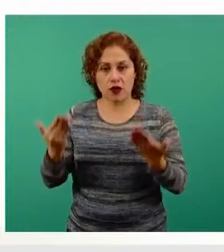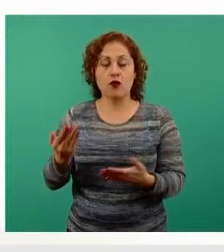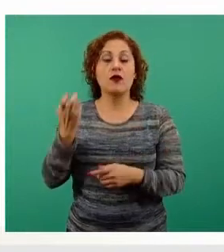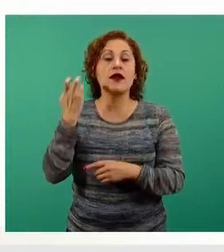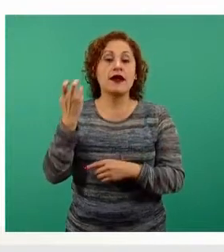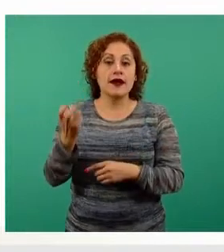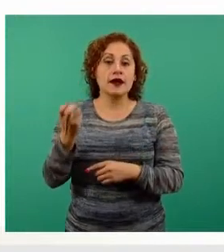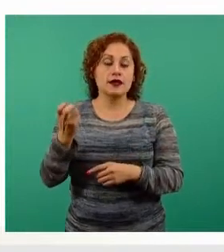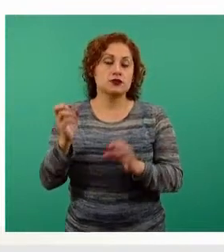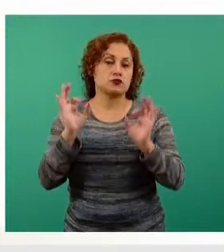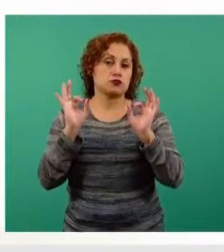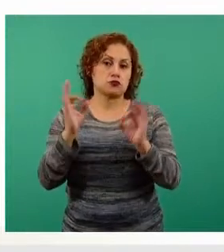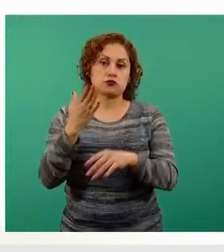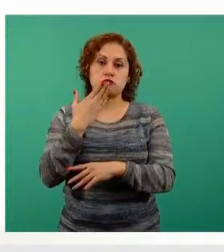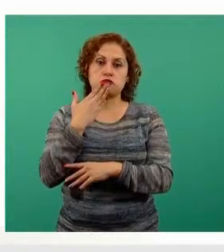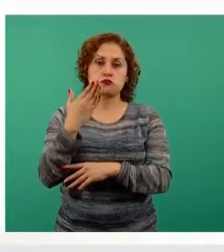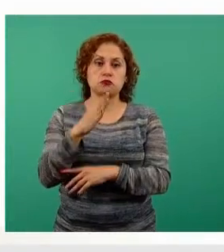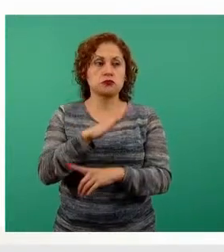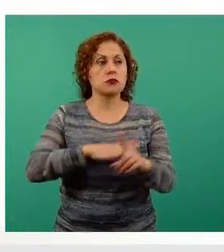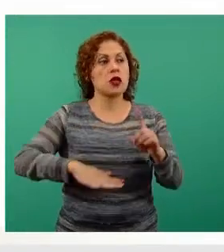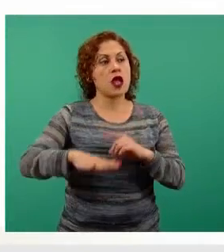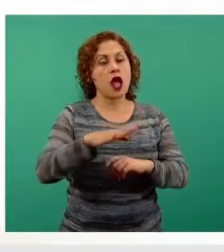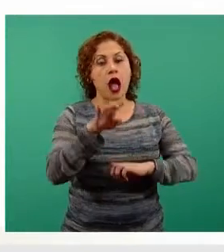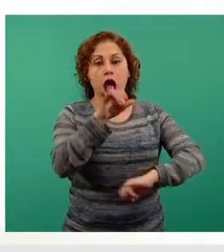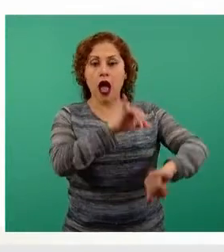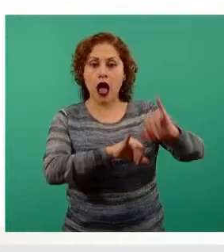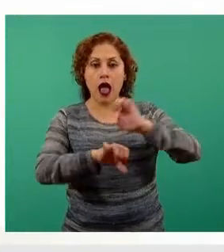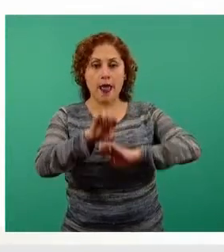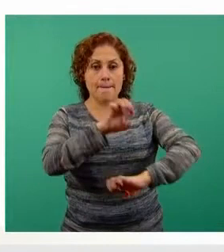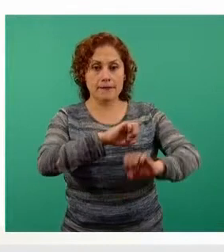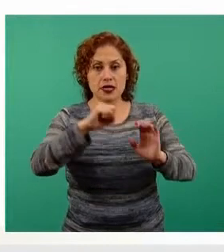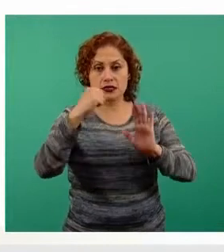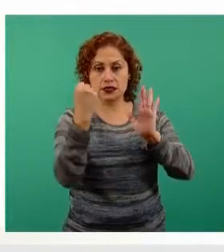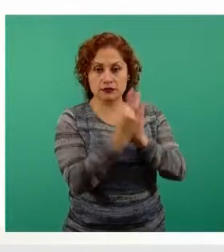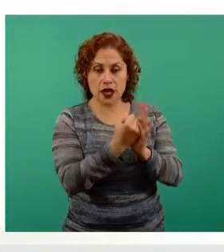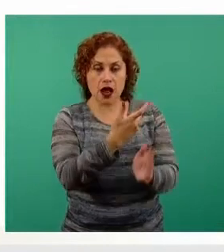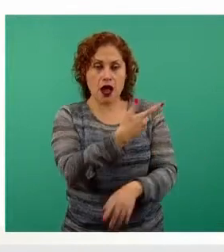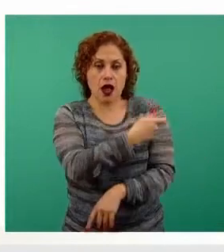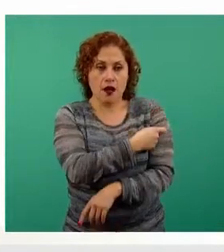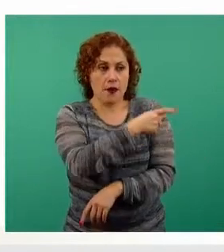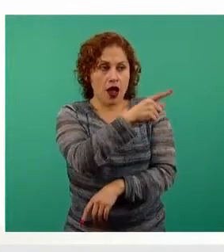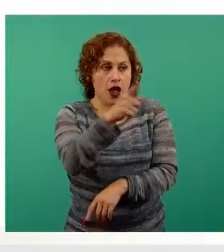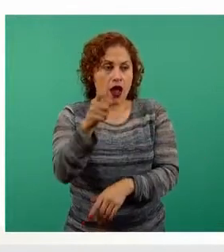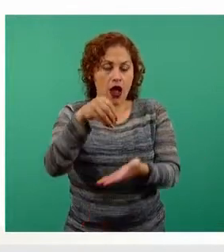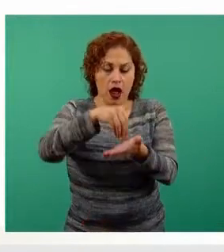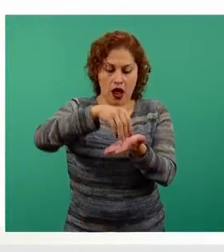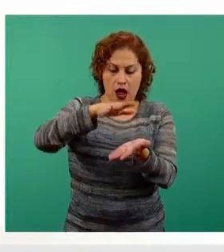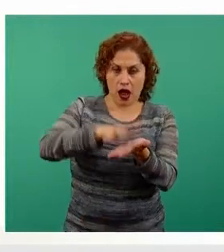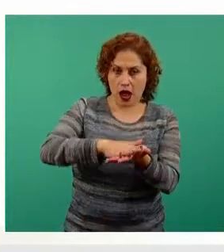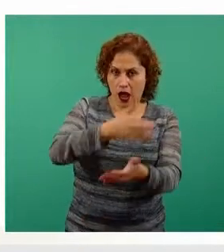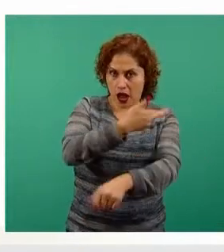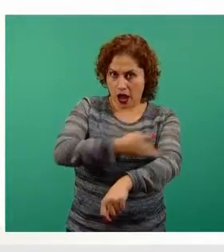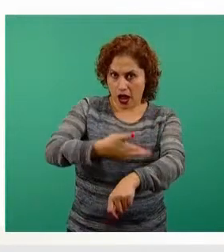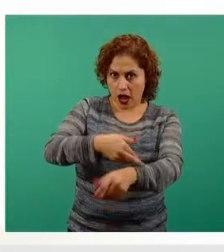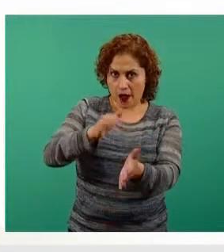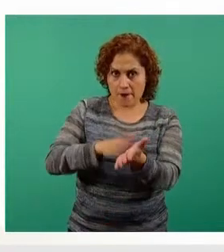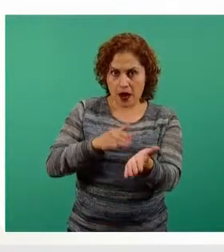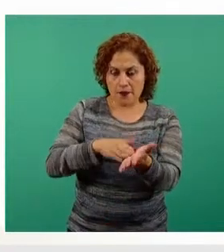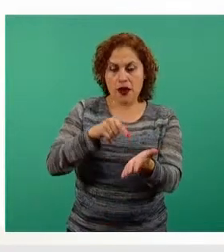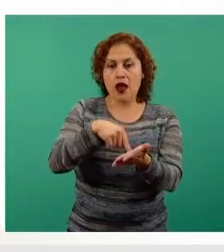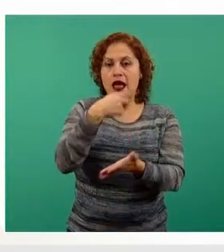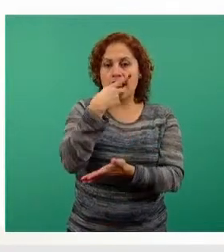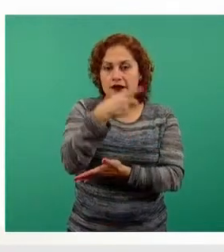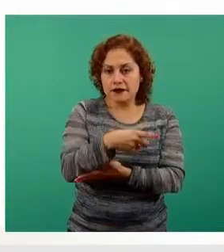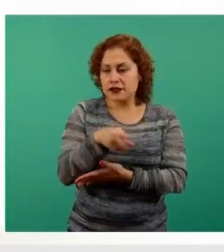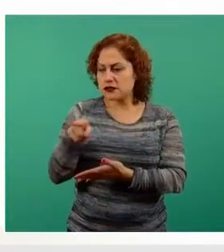inclusive por debajo de lo esperado o observado no solo en otras vacunas, sino también en estas vacunas o en este mismo